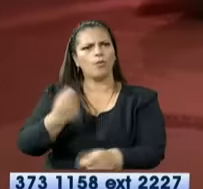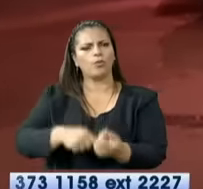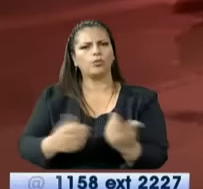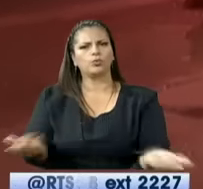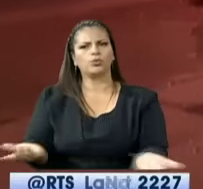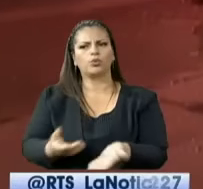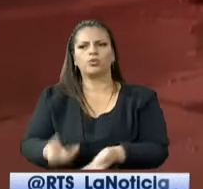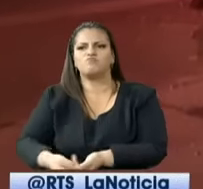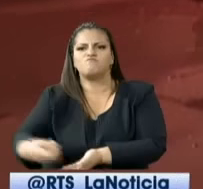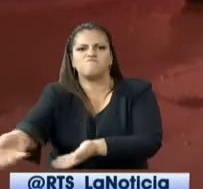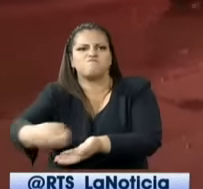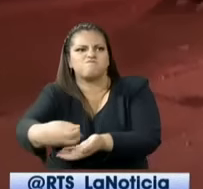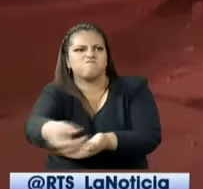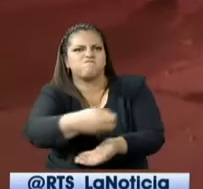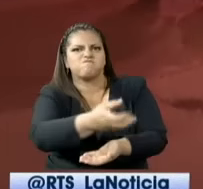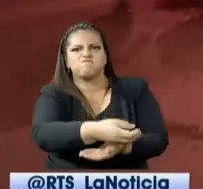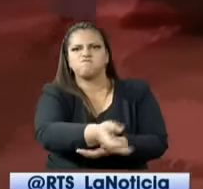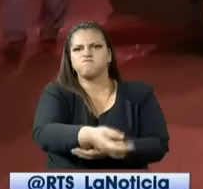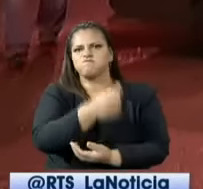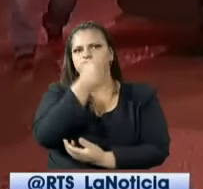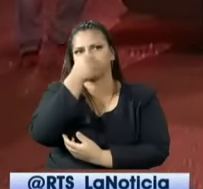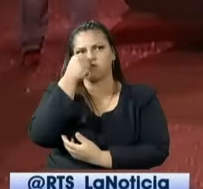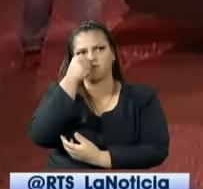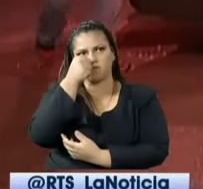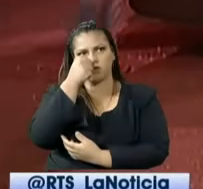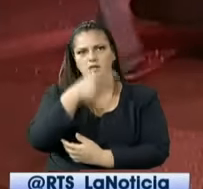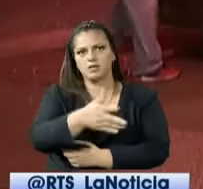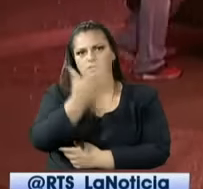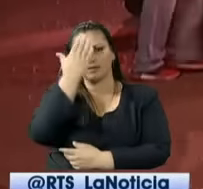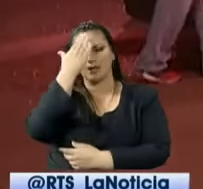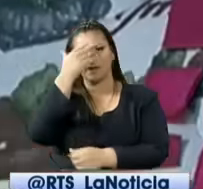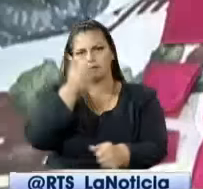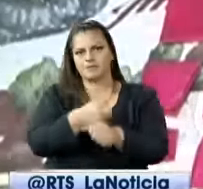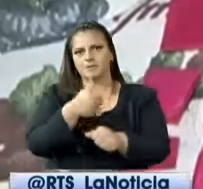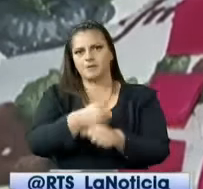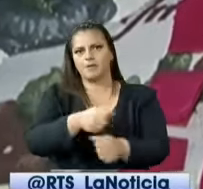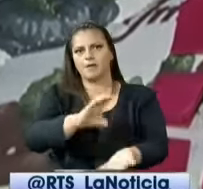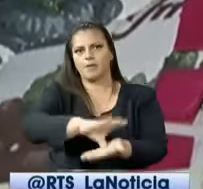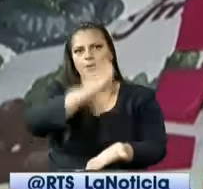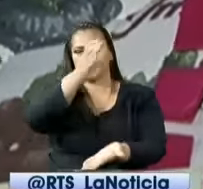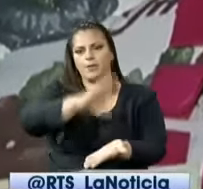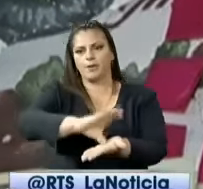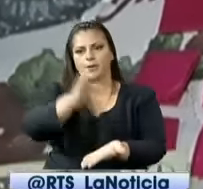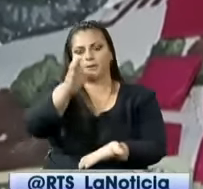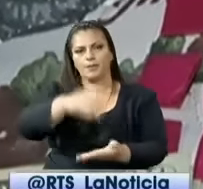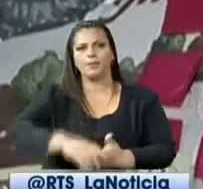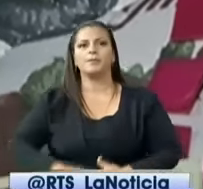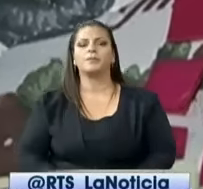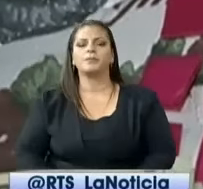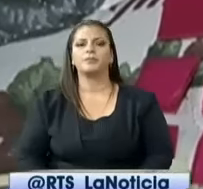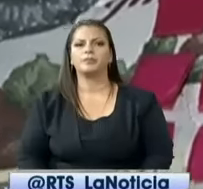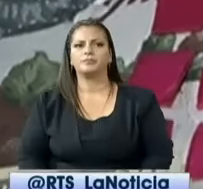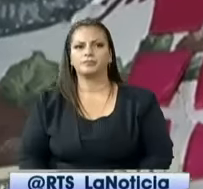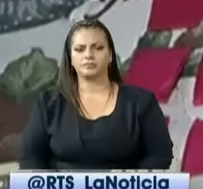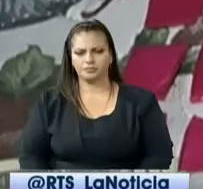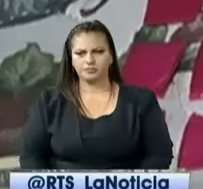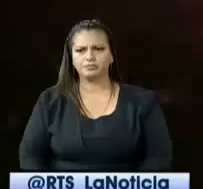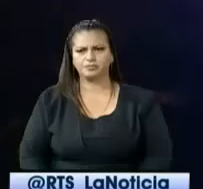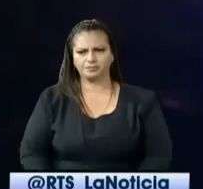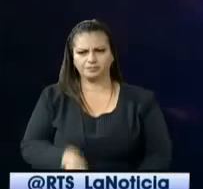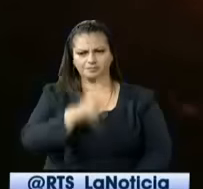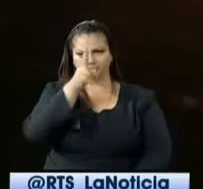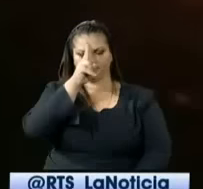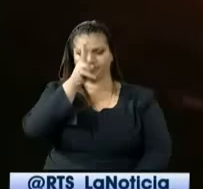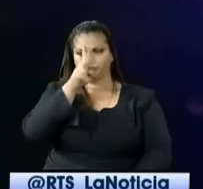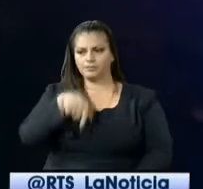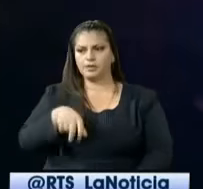parques, especialmente en la plazoleta de lo que es el Centenario, empezaban a distribuir a otros expendedores. Ellos a su vez asistían a los colegios, a las